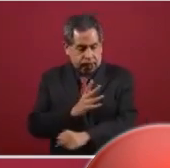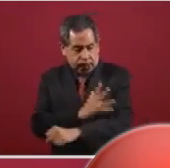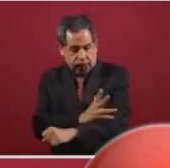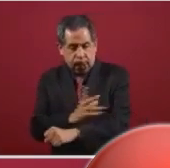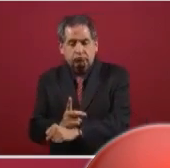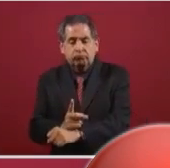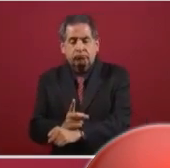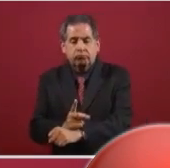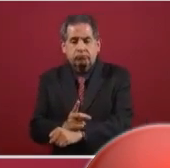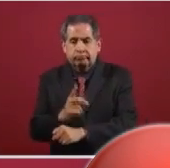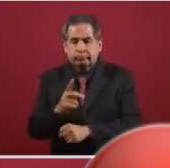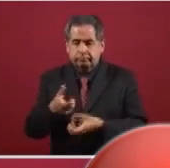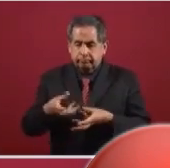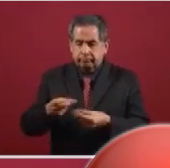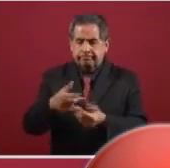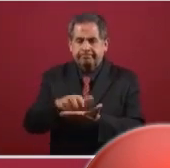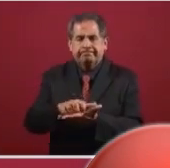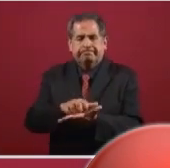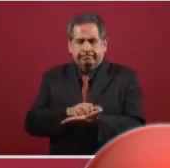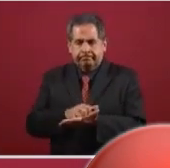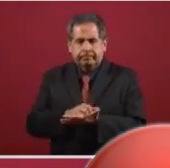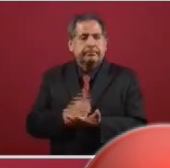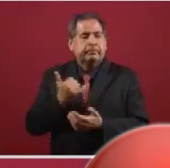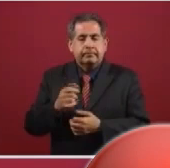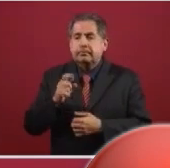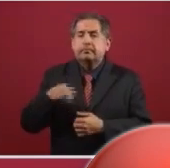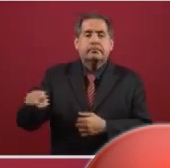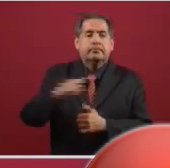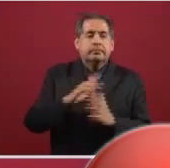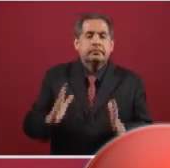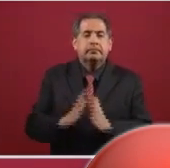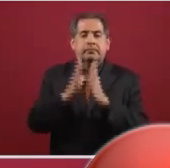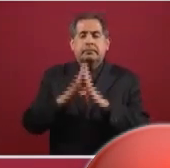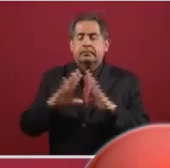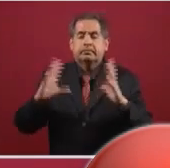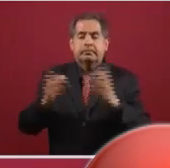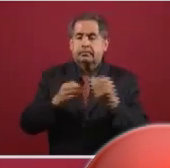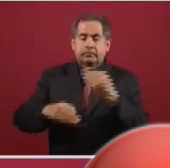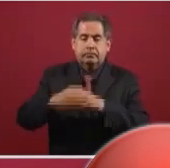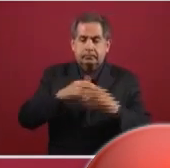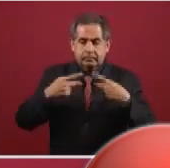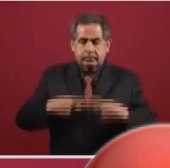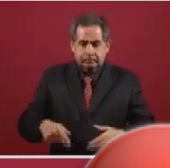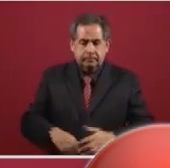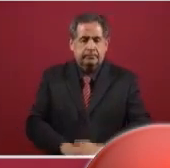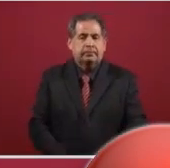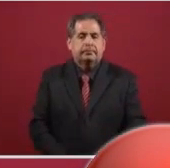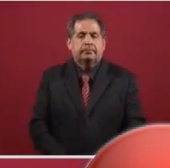honestidad y de la austeridad y de la participación de todos los ciudadanos.